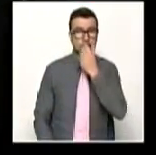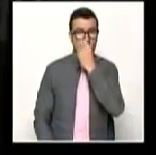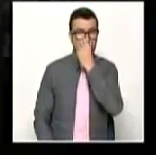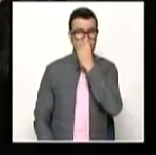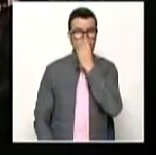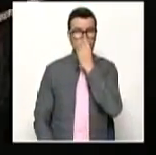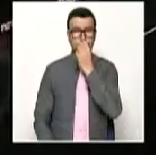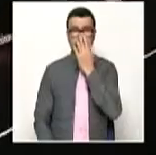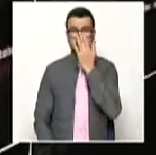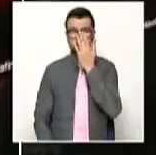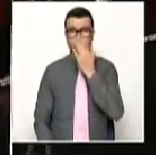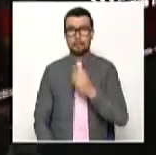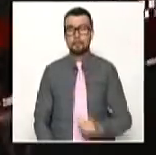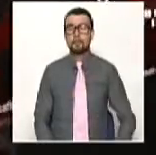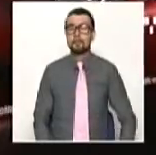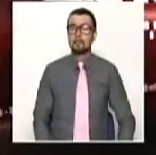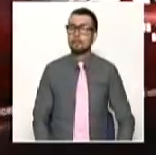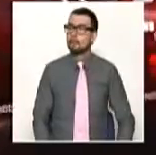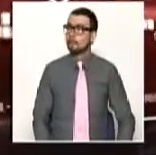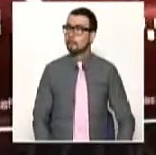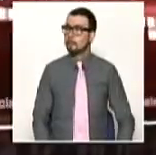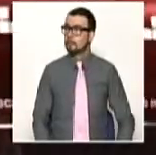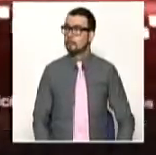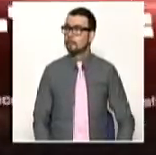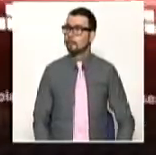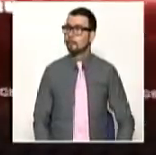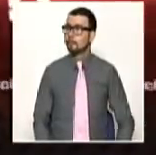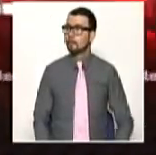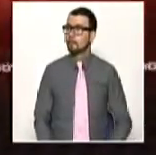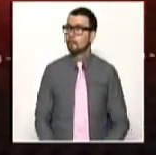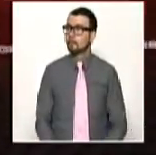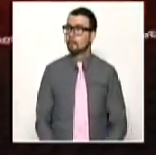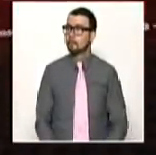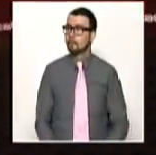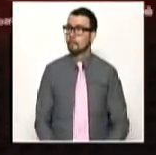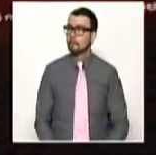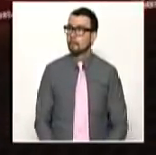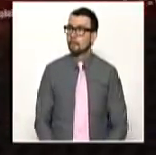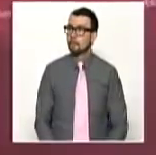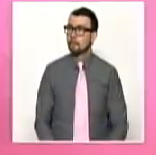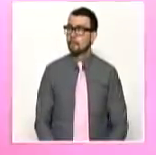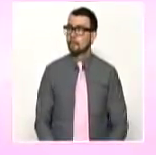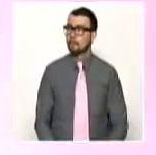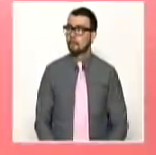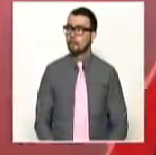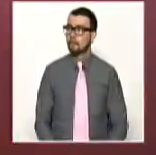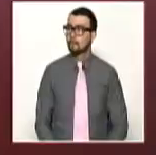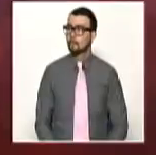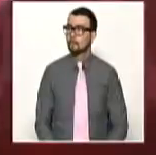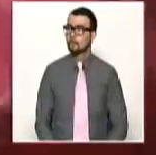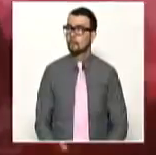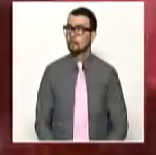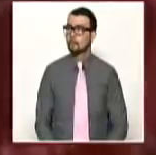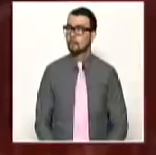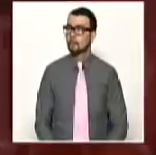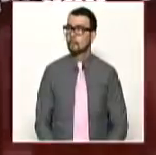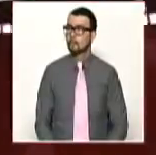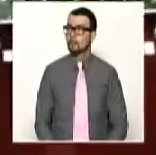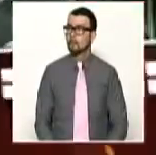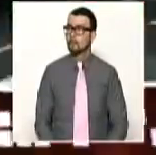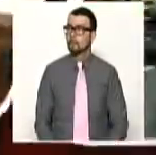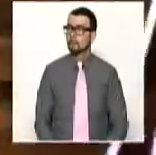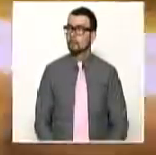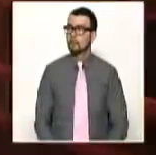Comienza esta hora, Telecafé Noticias. Mejor y más completa información del Triángulo del Café. Dirige Marcela